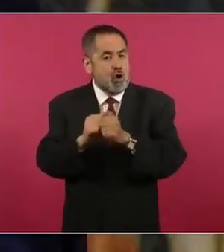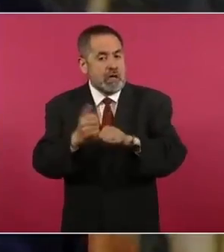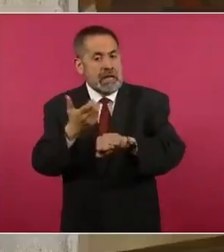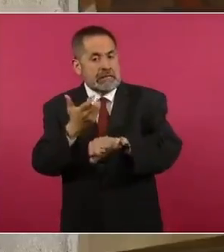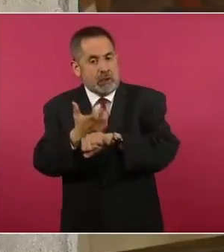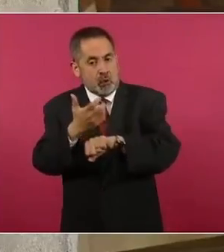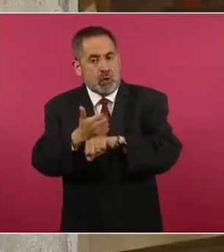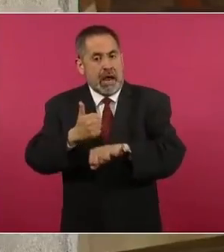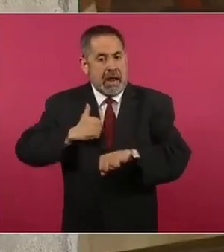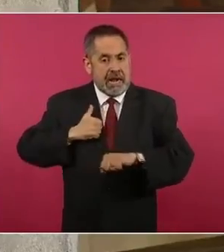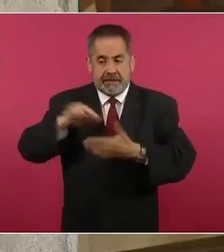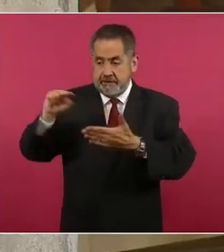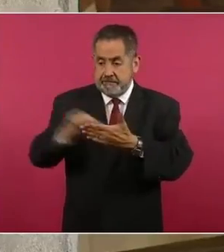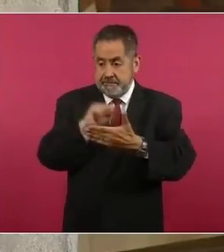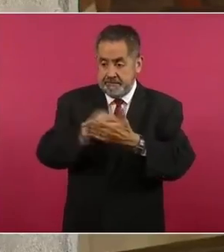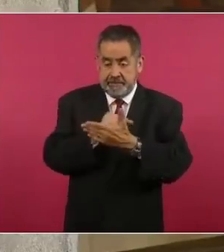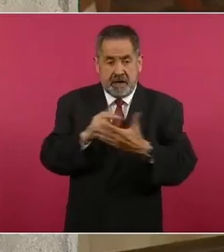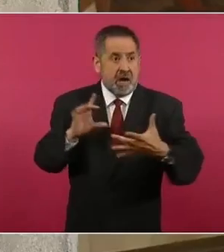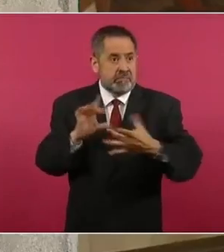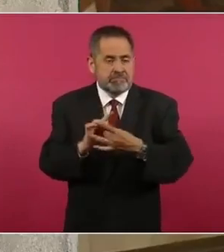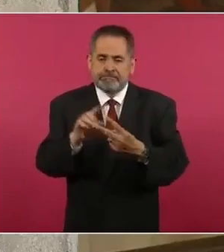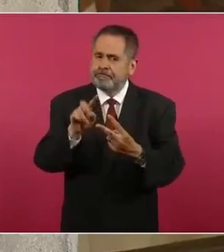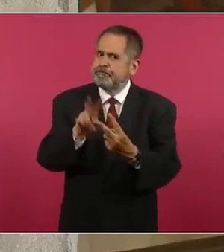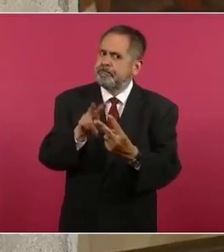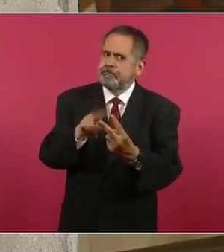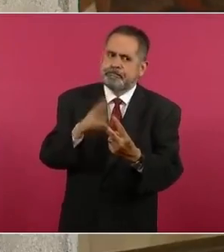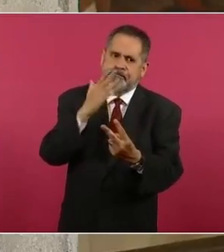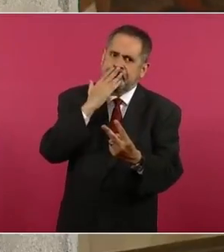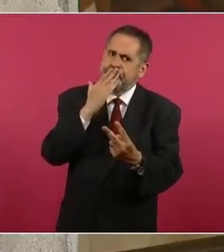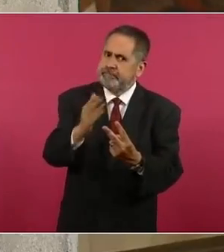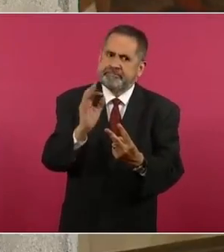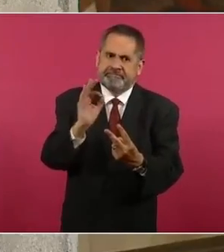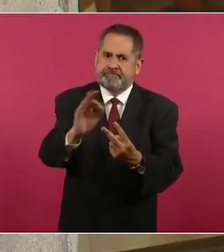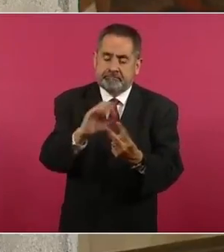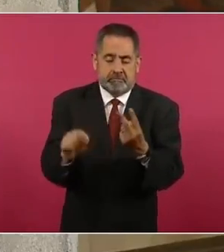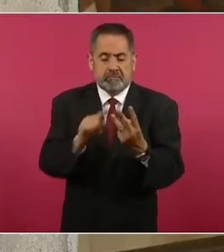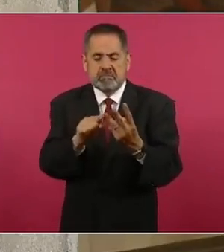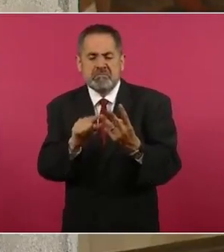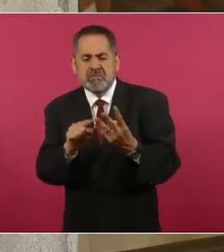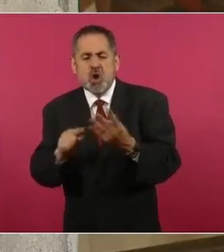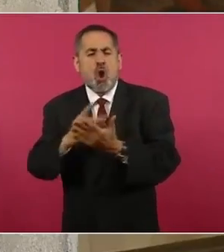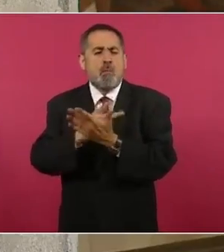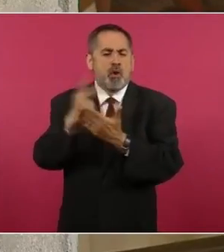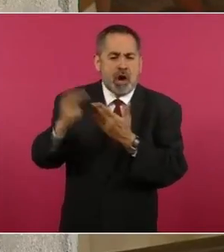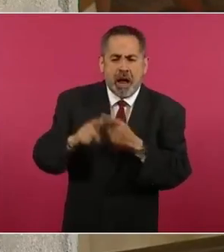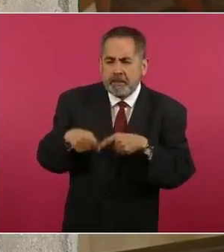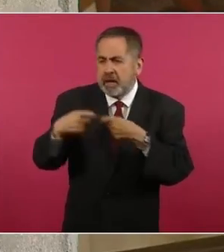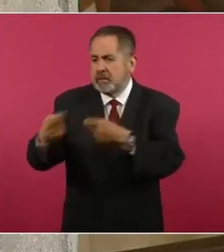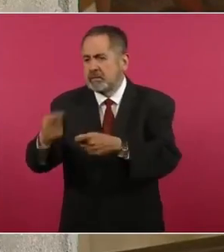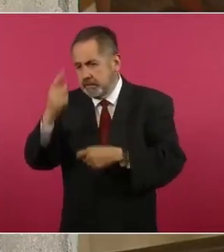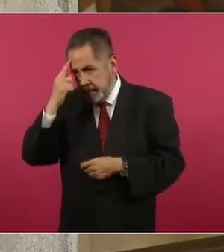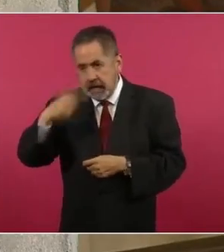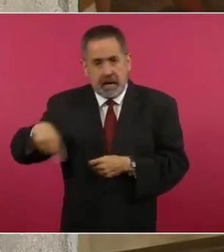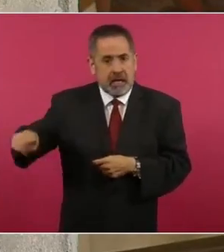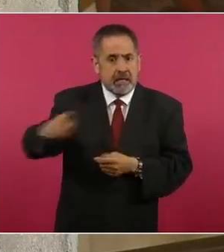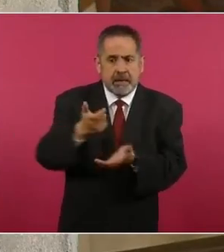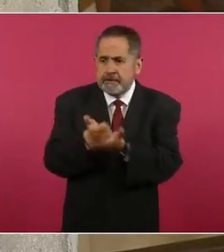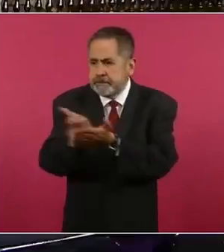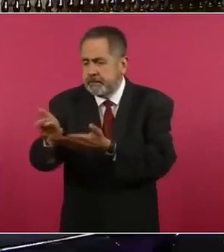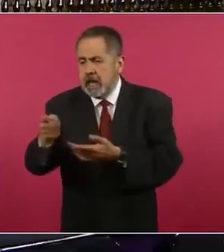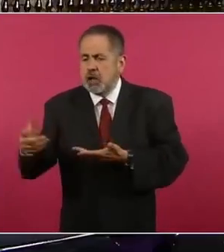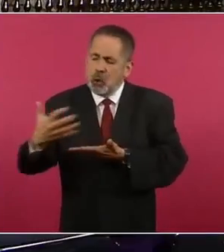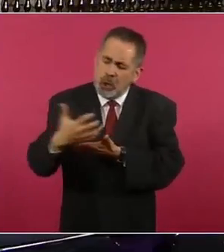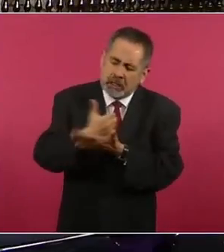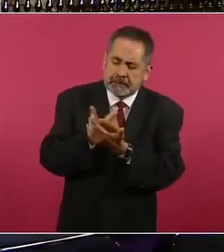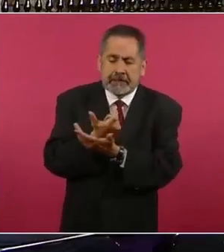y Canadá. Los programas para el bienestar, la recuperación del poder adquisitivo de los salarios y